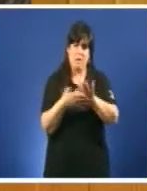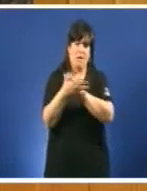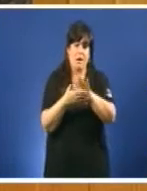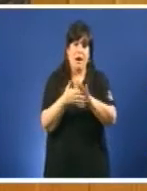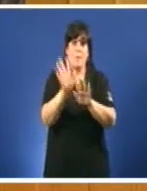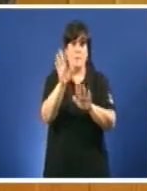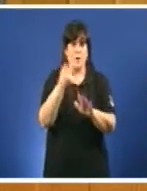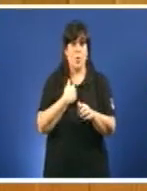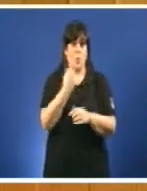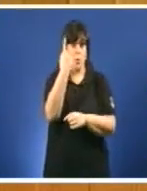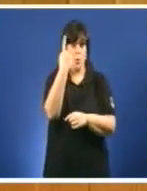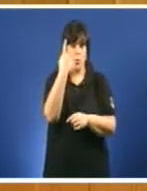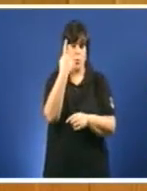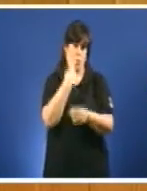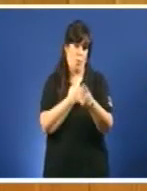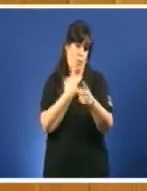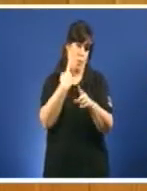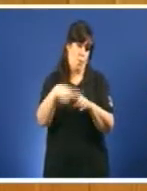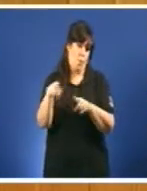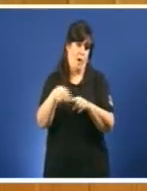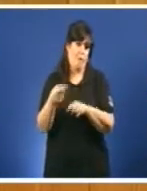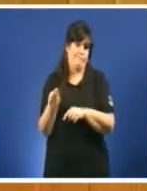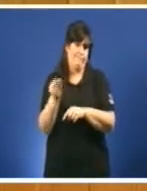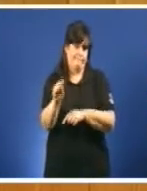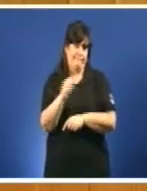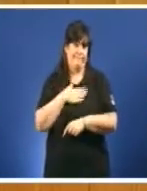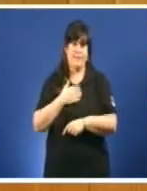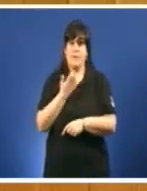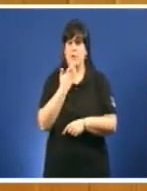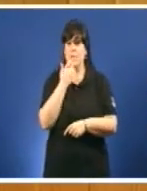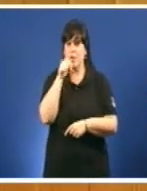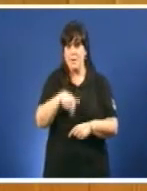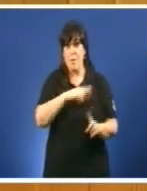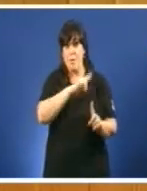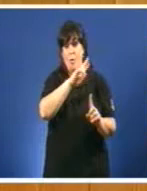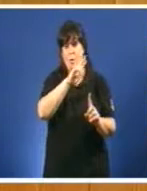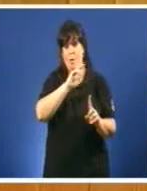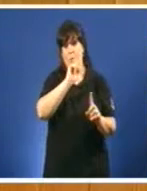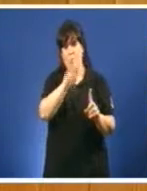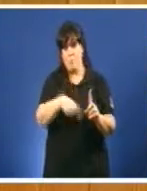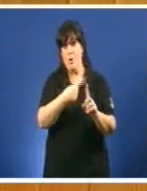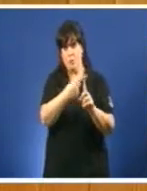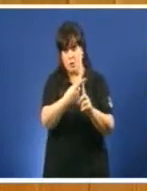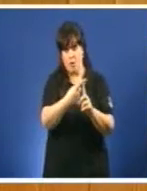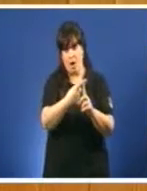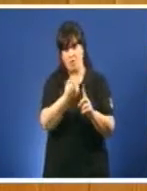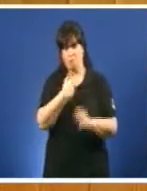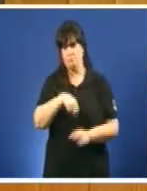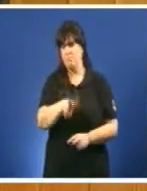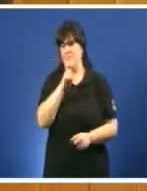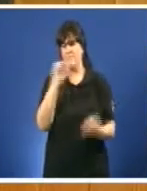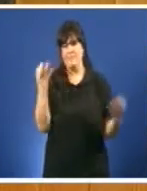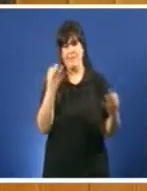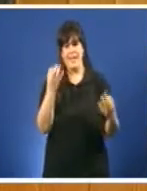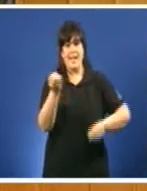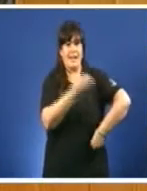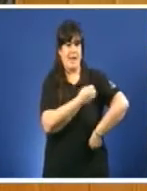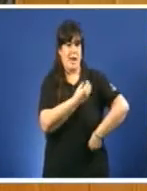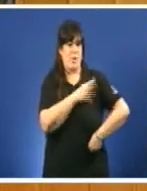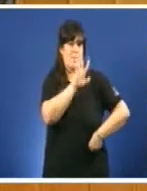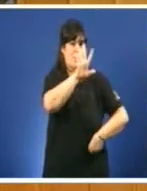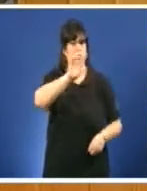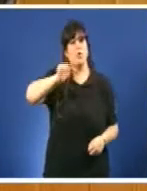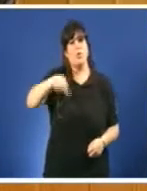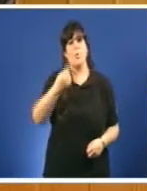aporte un dato. O Estado prevé en 2015 un incremento da recadación tributaria do